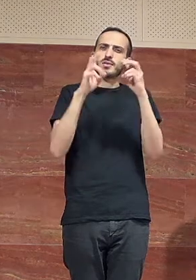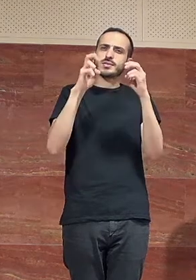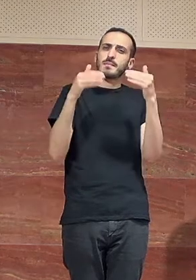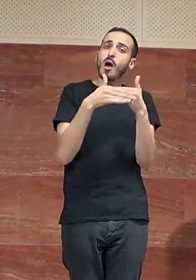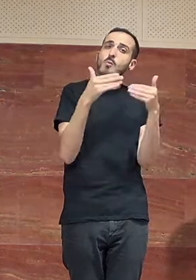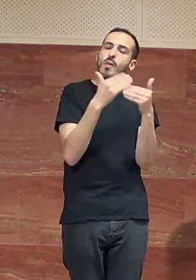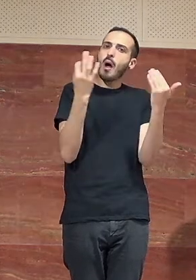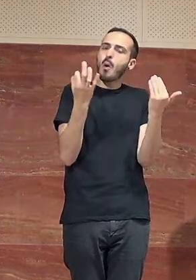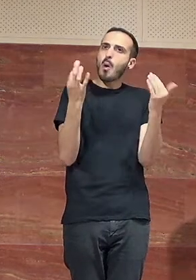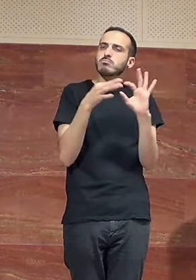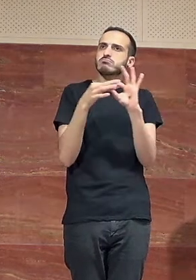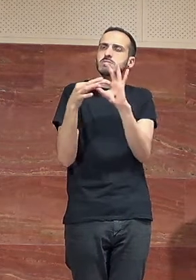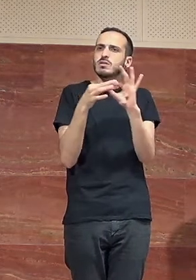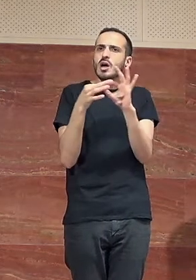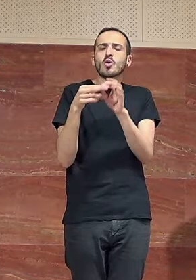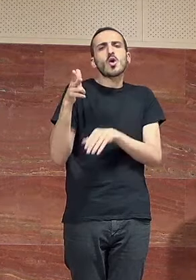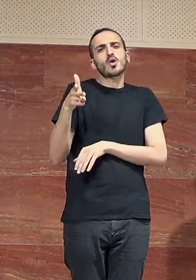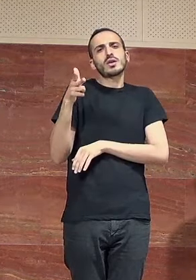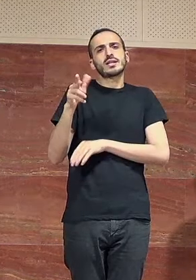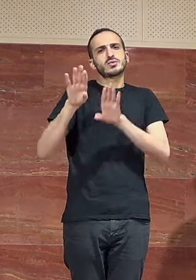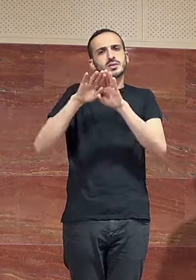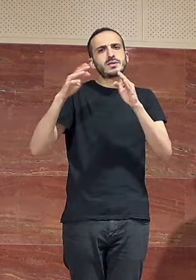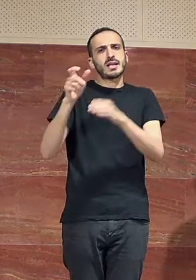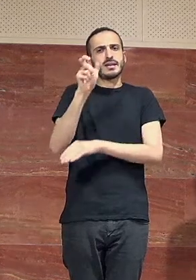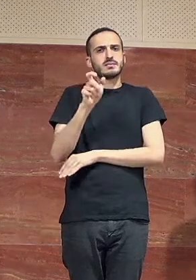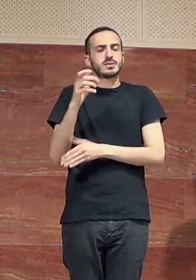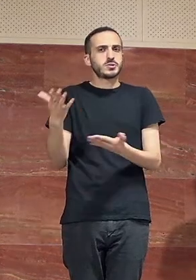con algo más relacionado con los derechos universales de las personas, ¿no?